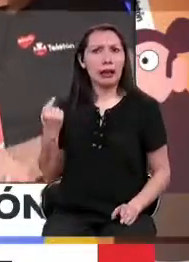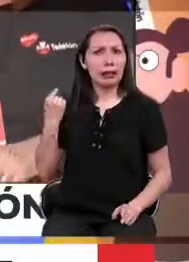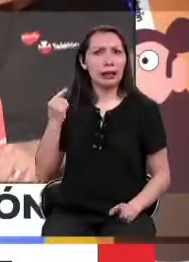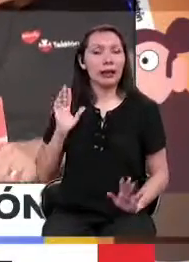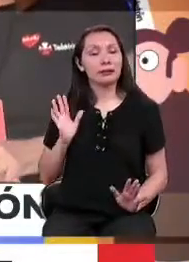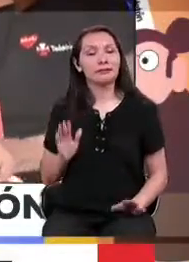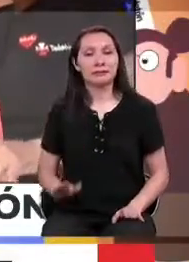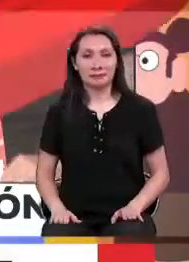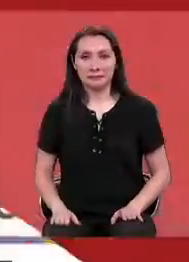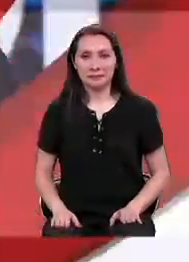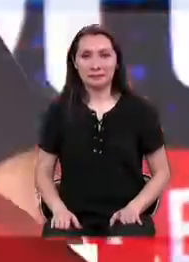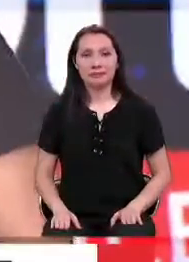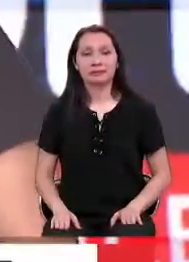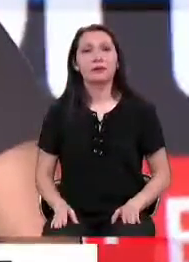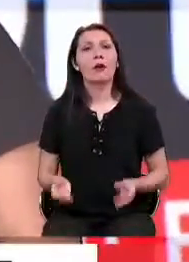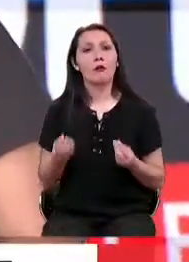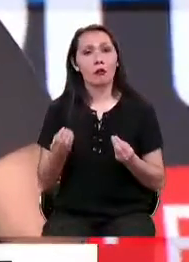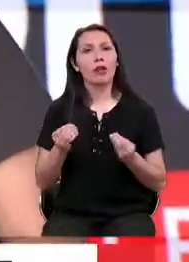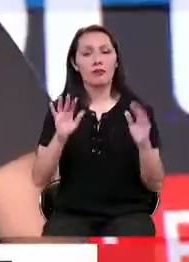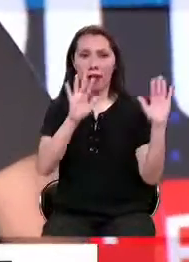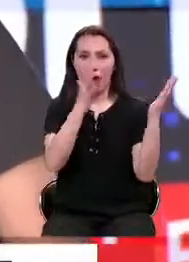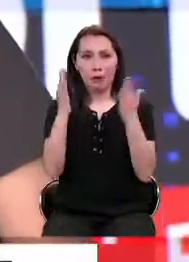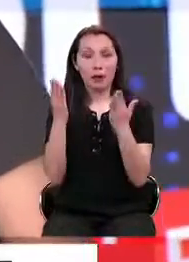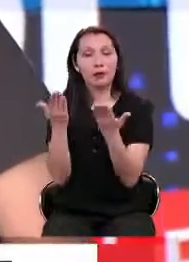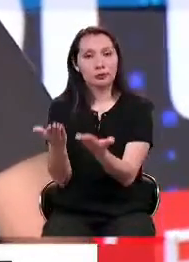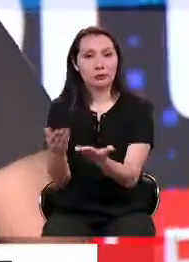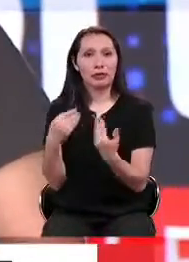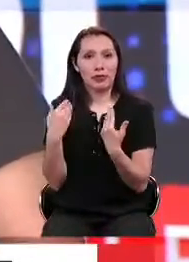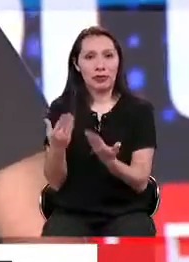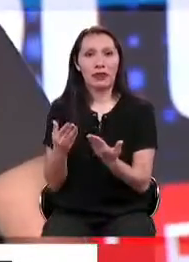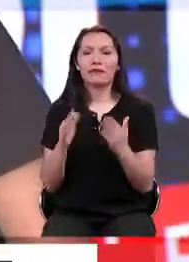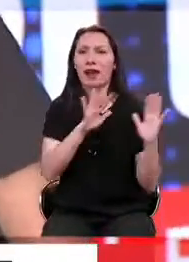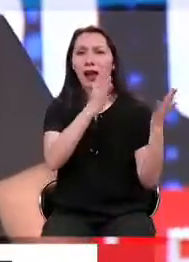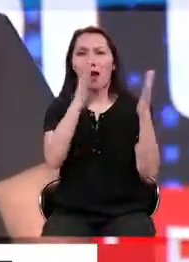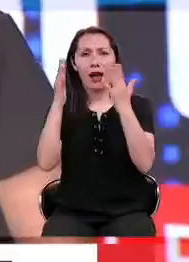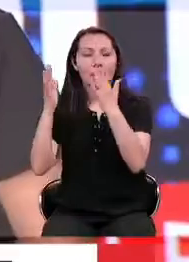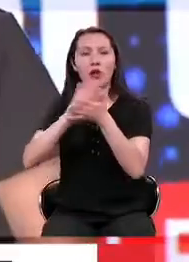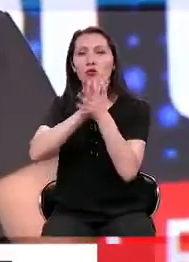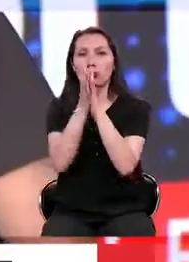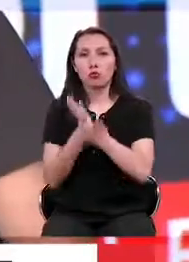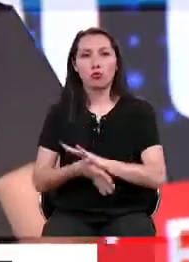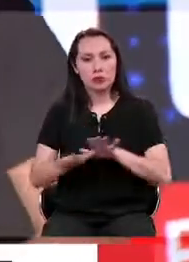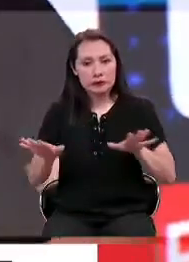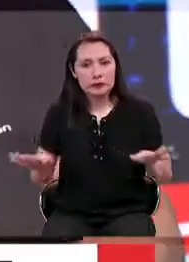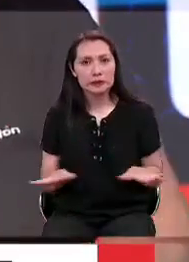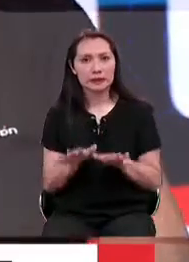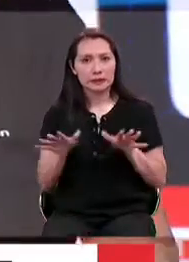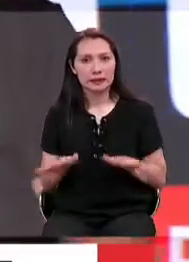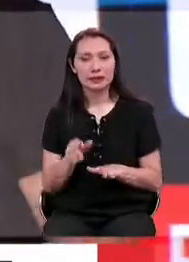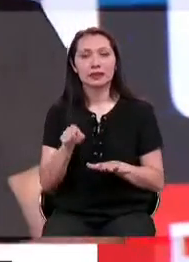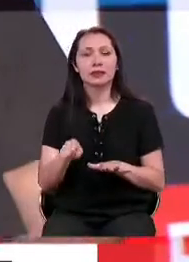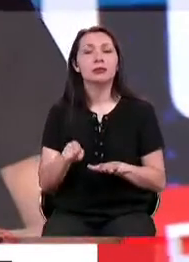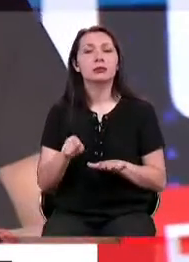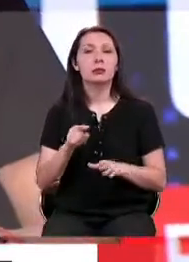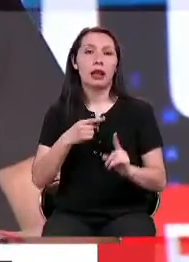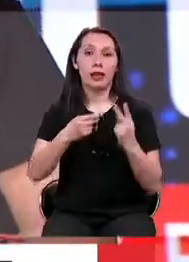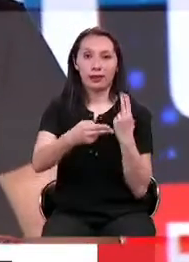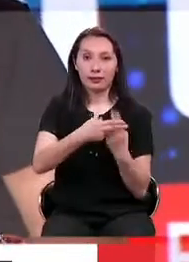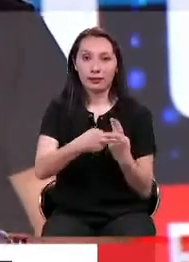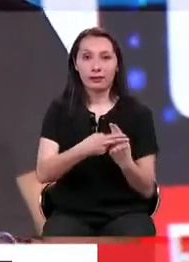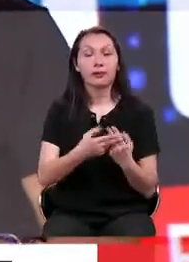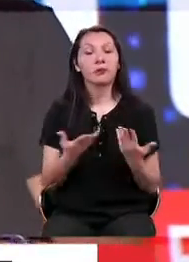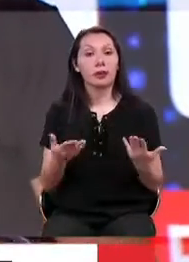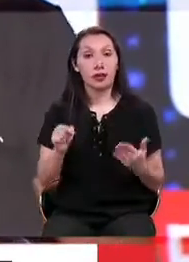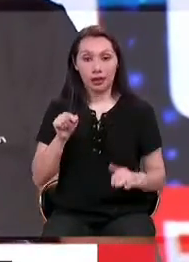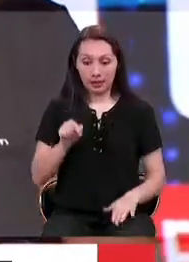en este despacho. Bueno, se merecen el aplauso, así como se merecen el aplauso todos los que están haciendo el esfuerzo ahí por la Teletón, para que